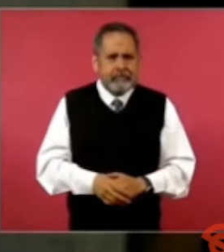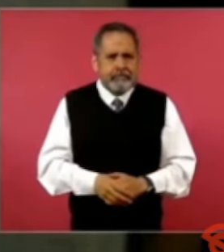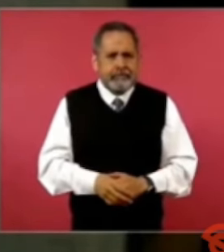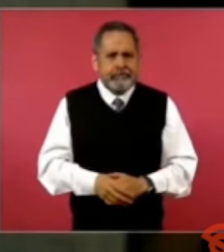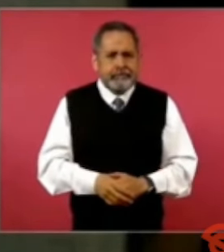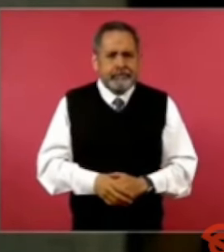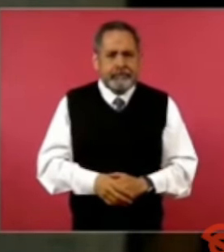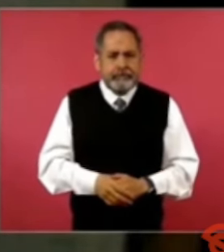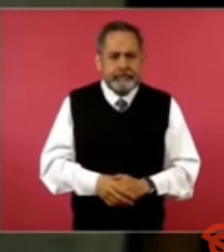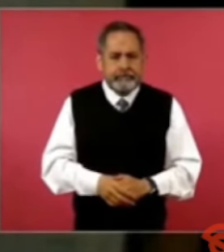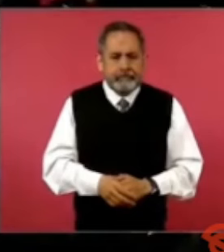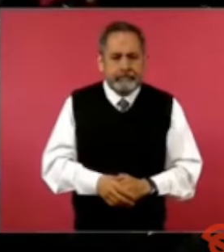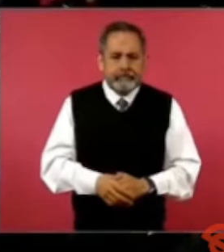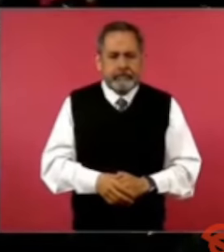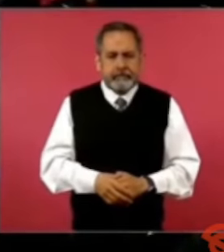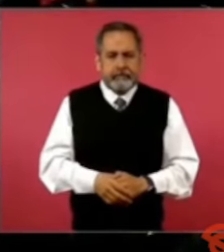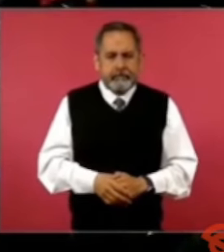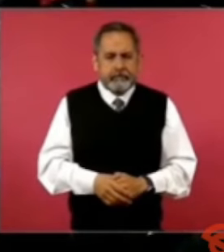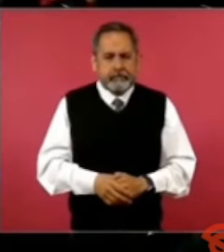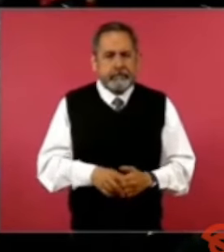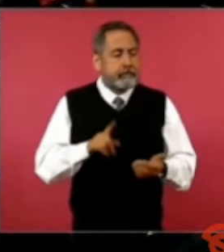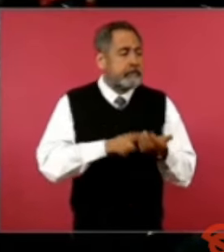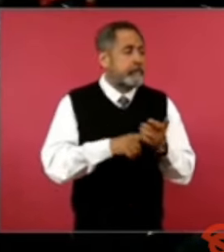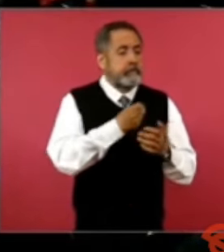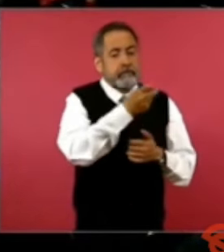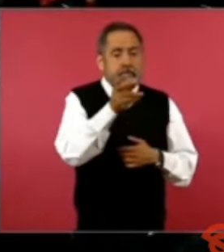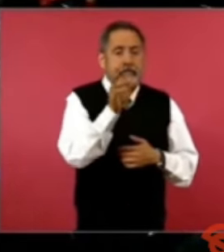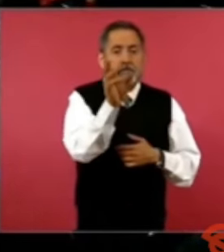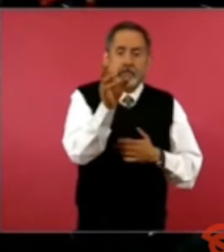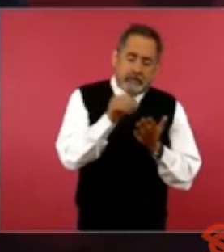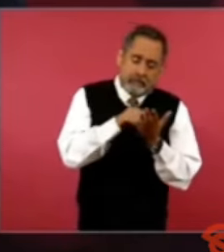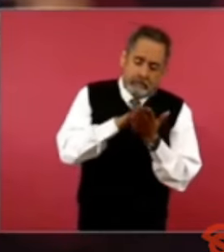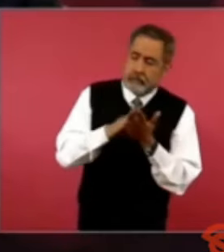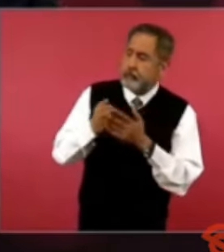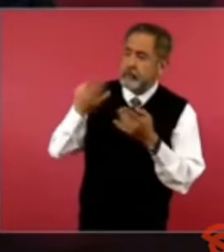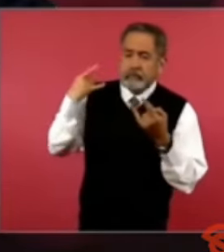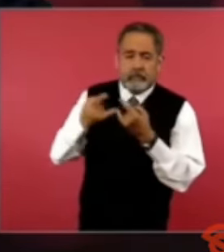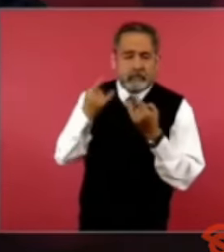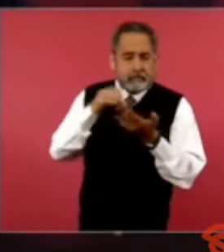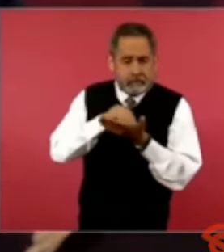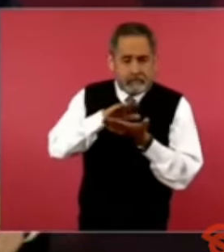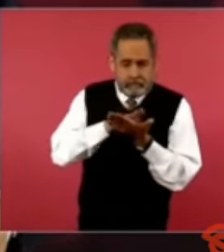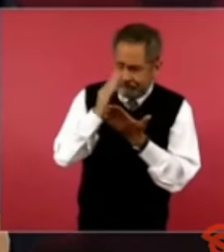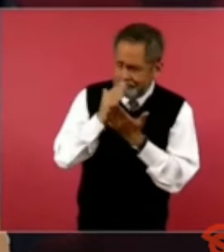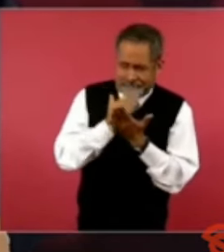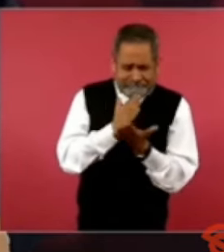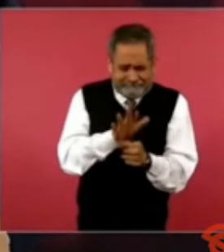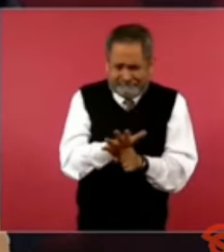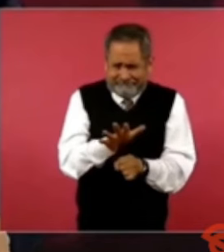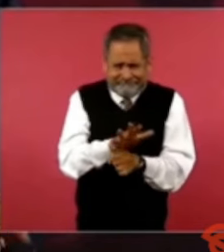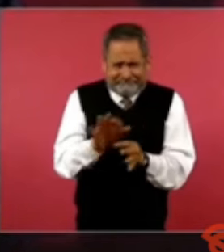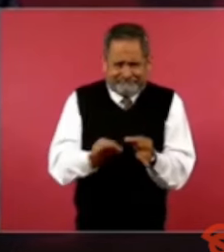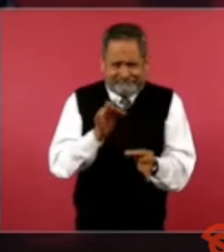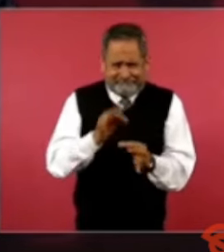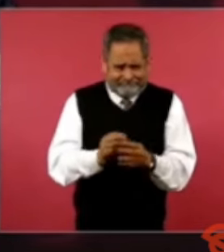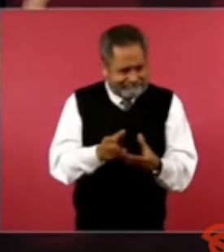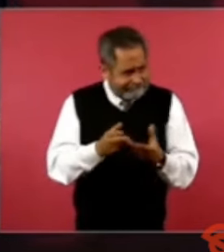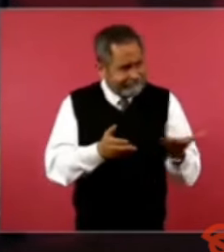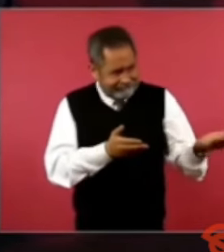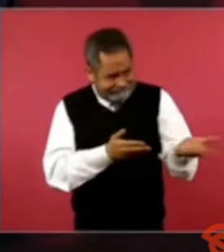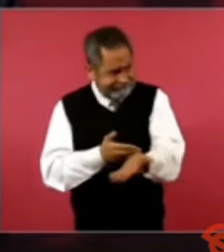porque existen tesis hay jurisprudencia está todo y por